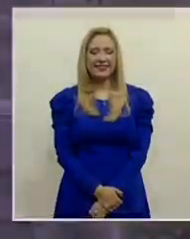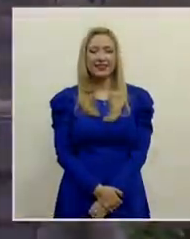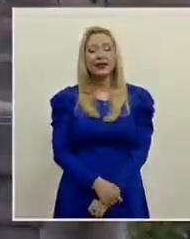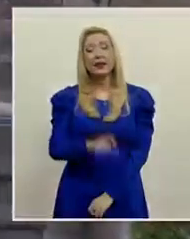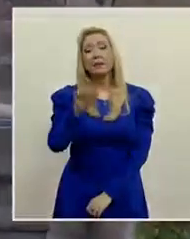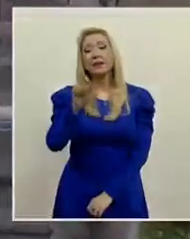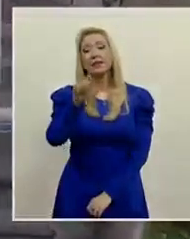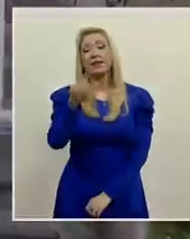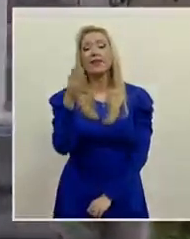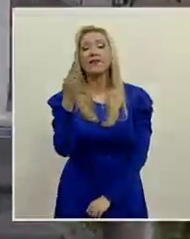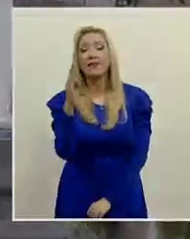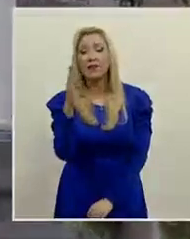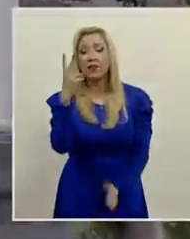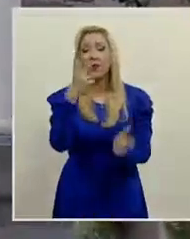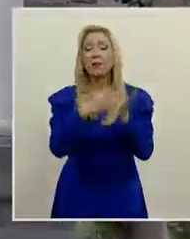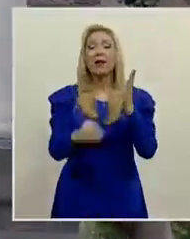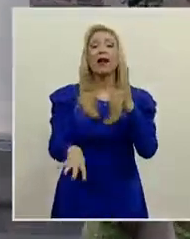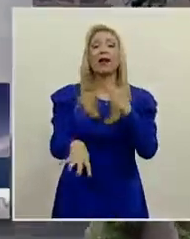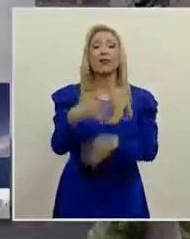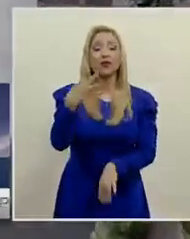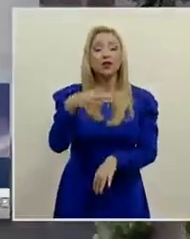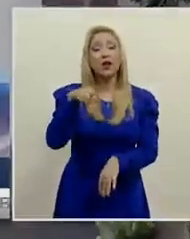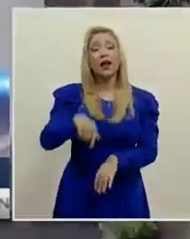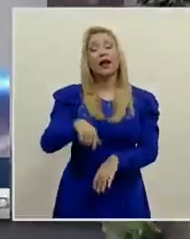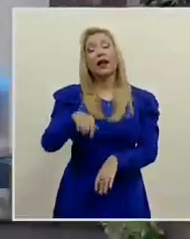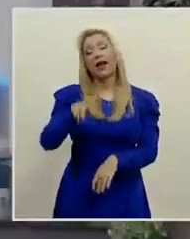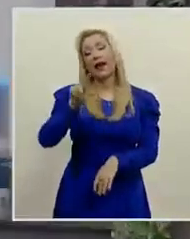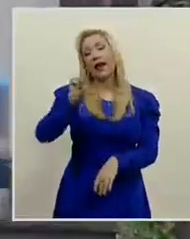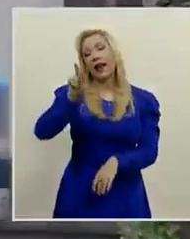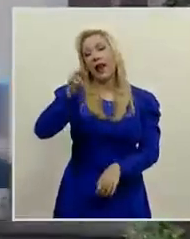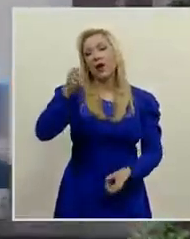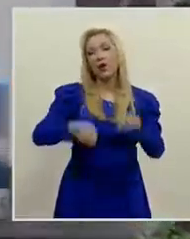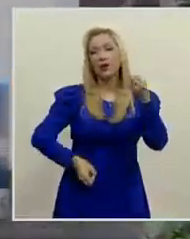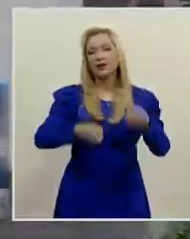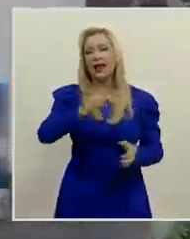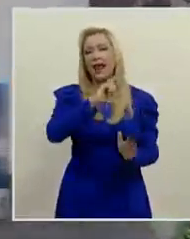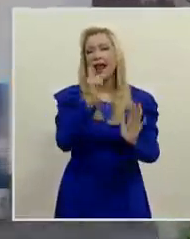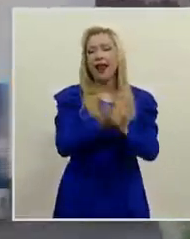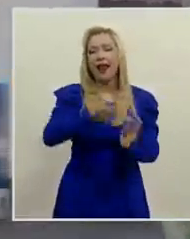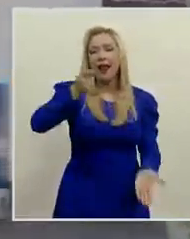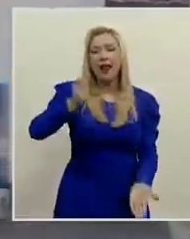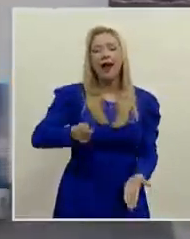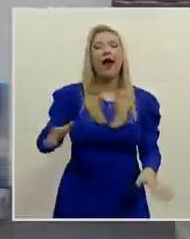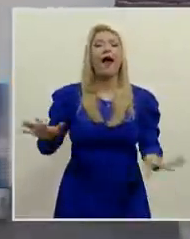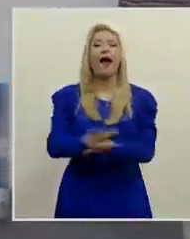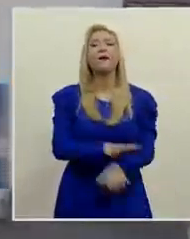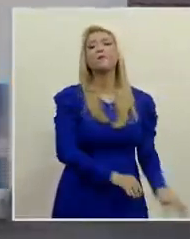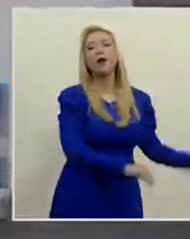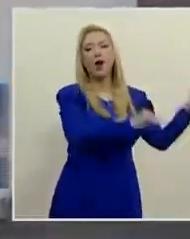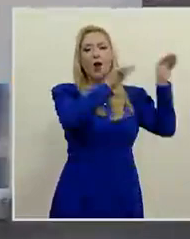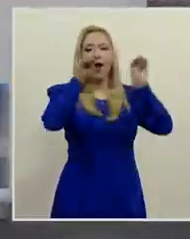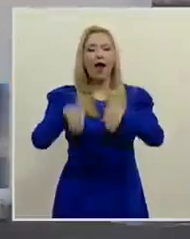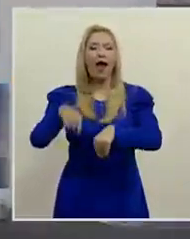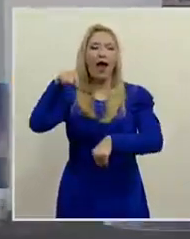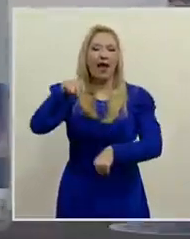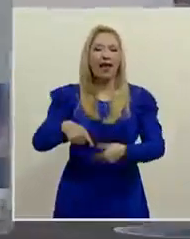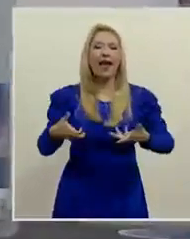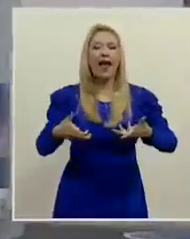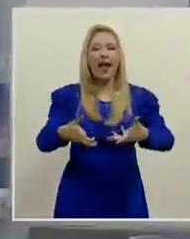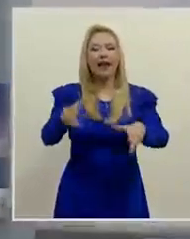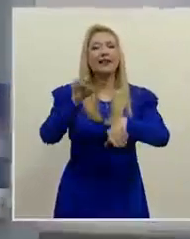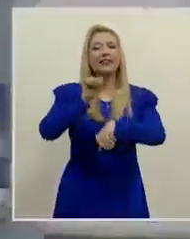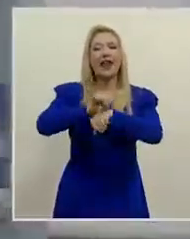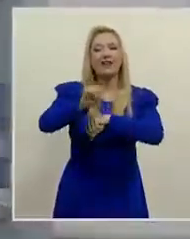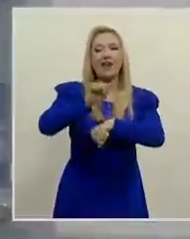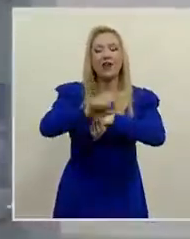El 27 de febrero de 2014, el canal judicial Hoy Justicia TV se mudó a su actual sede, ubicada aquí en República de El